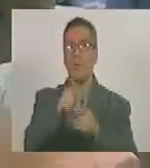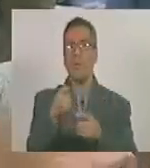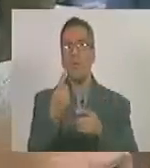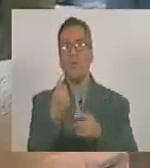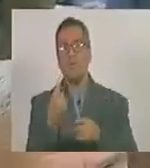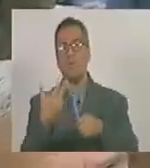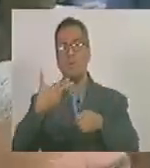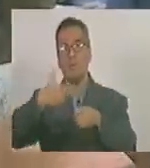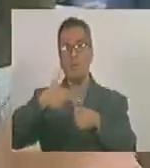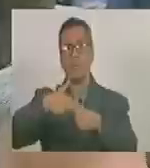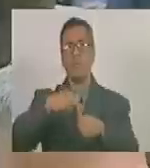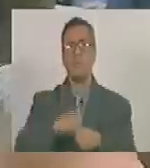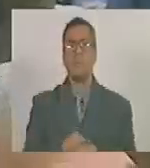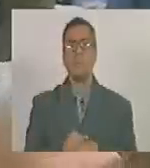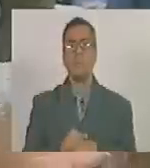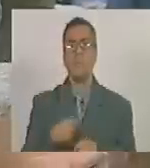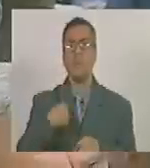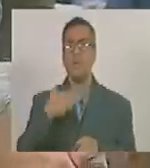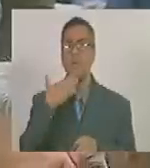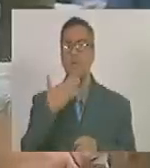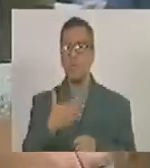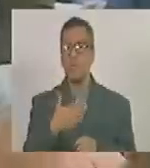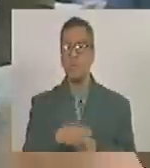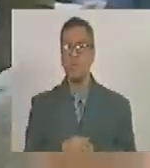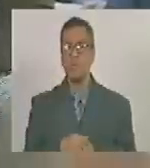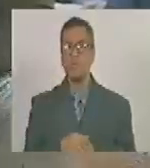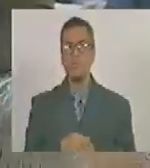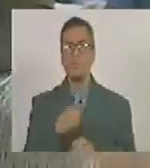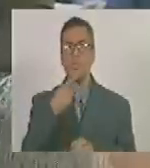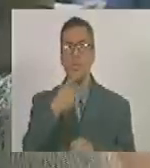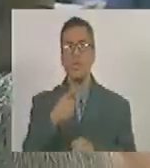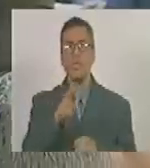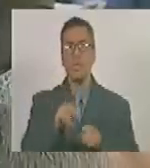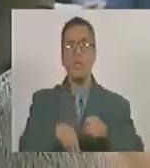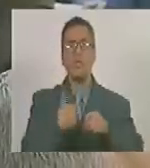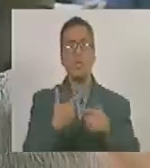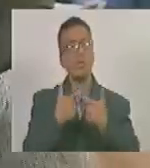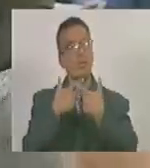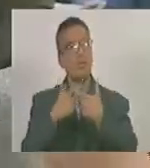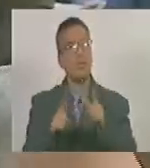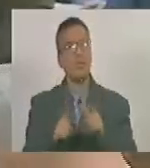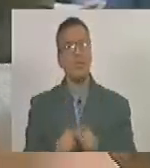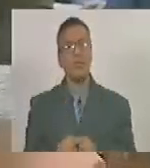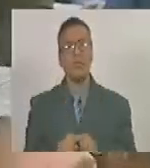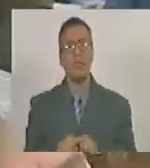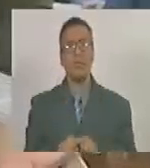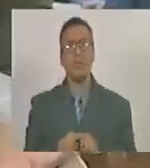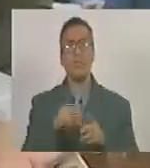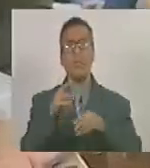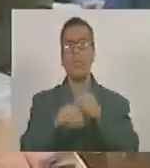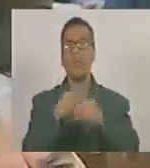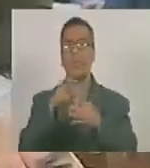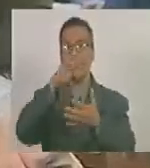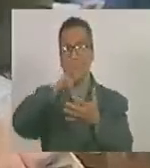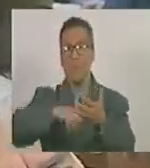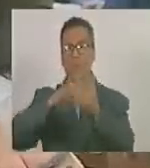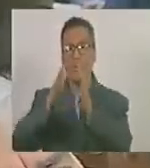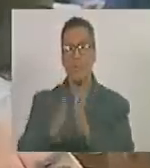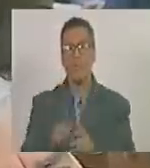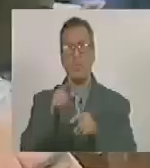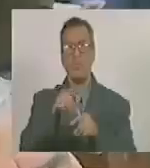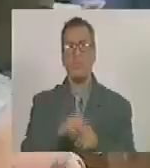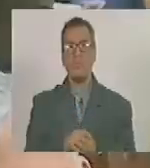de gasolina. Mi solicitud es que sean puestos en libertad los campesinos y que